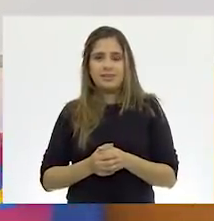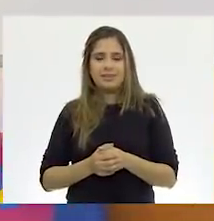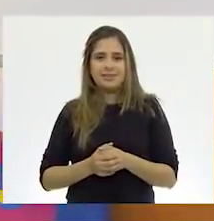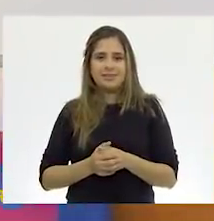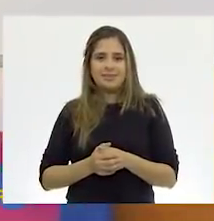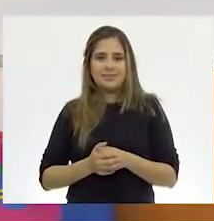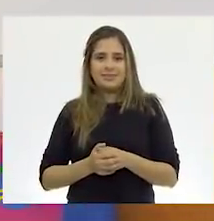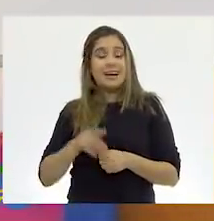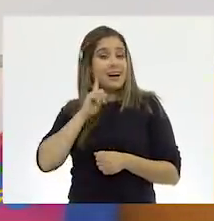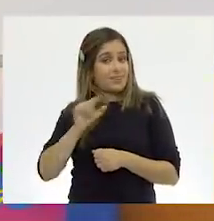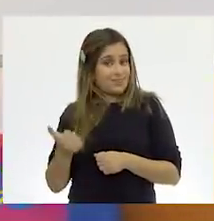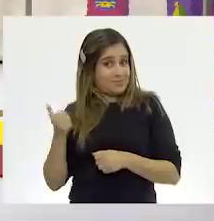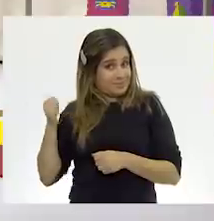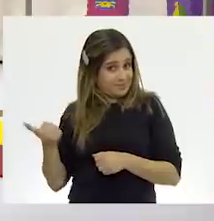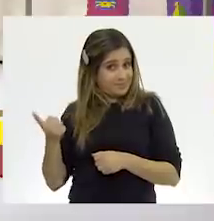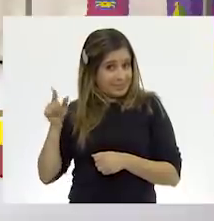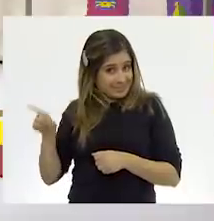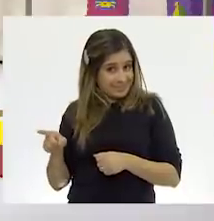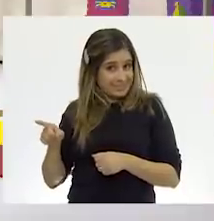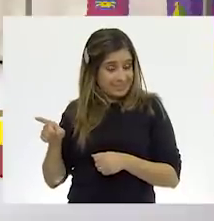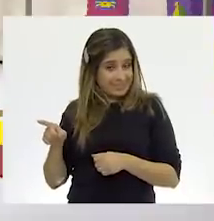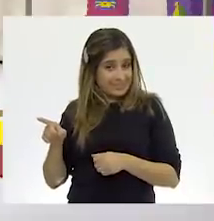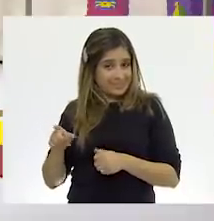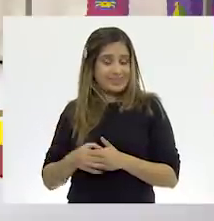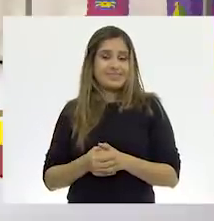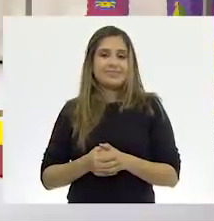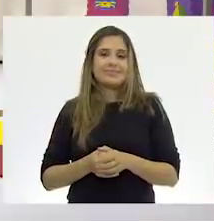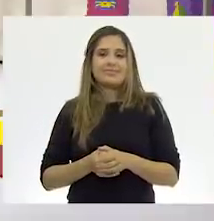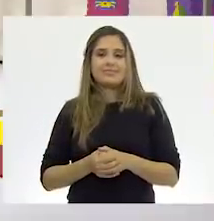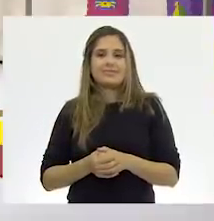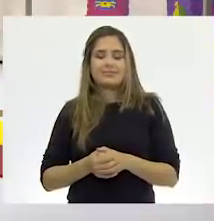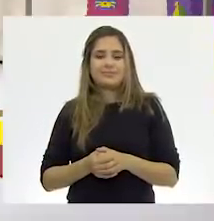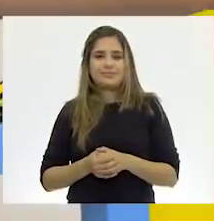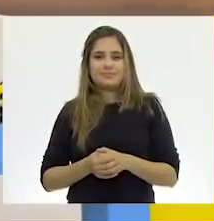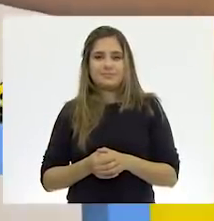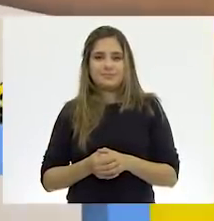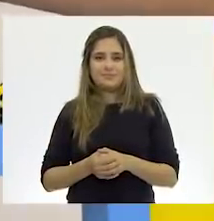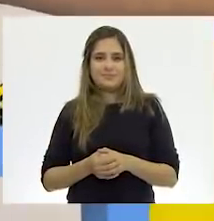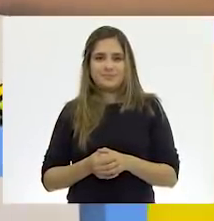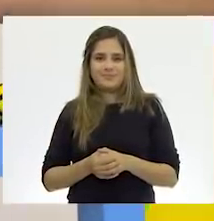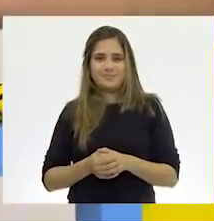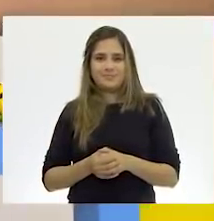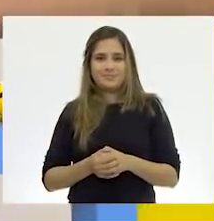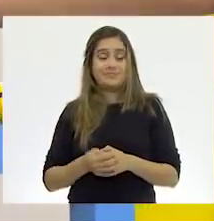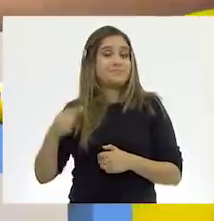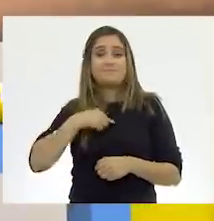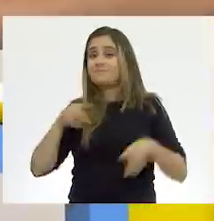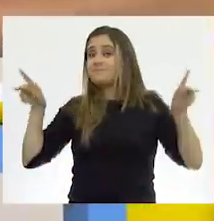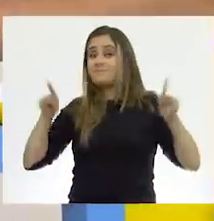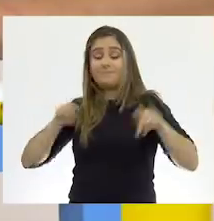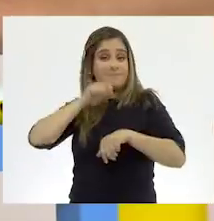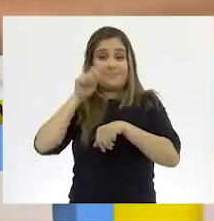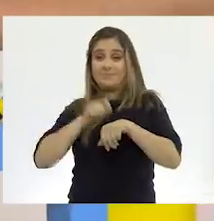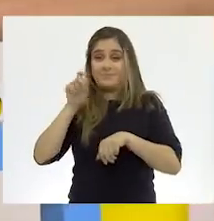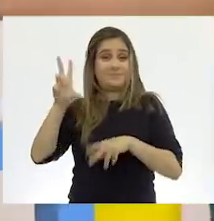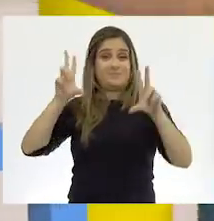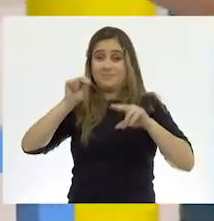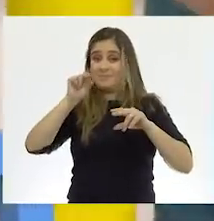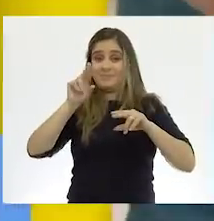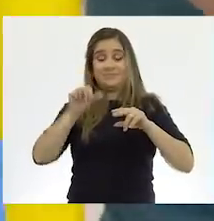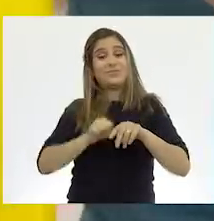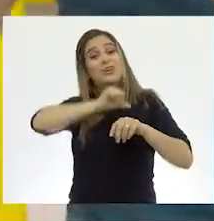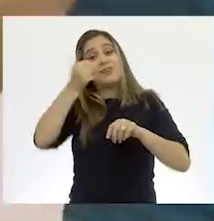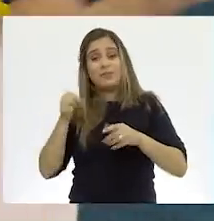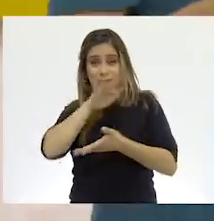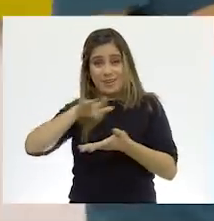¿Este? ¿Este? No me tocó abeja, no me tocó que me picaran. Otro dato. Otro